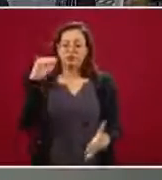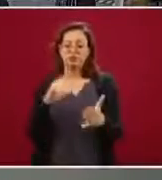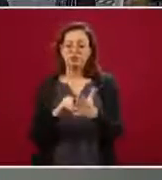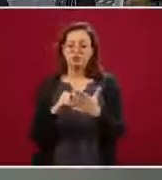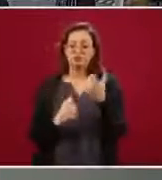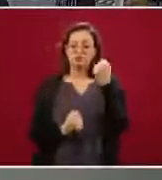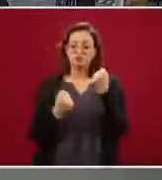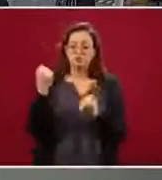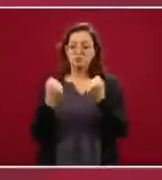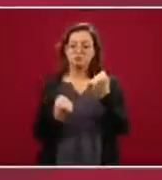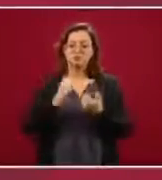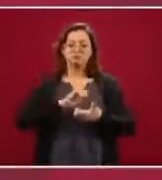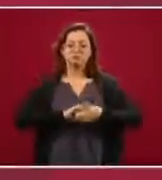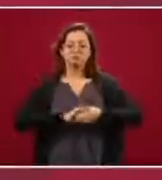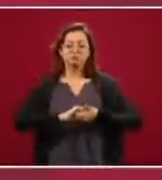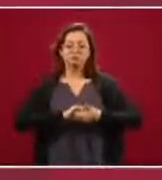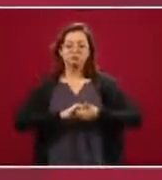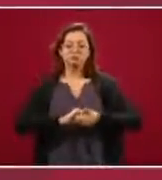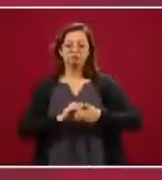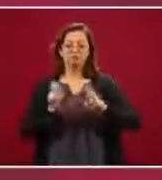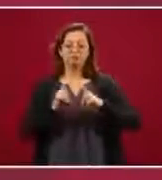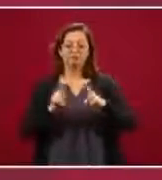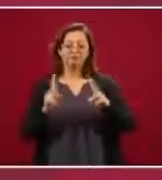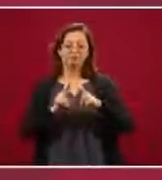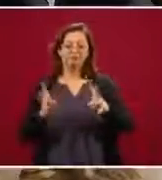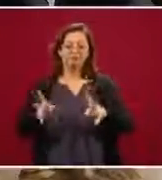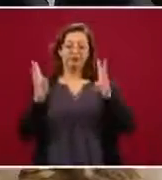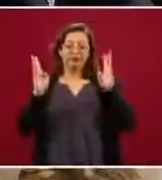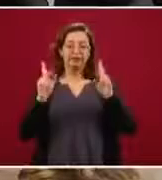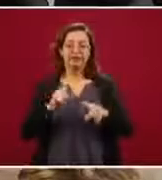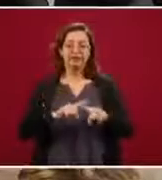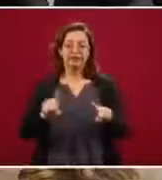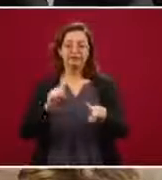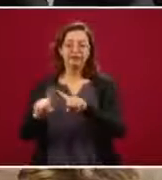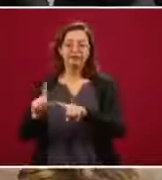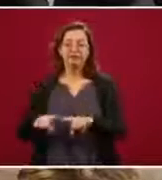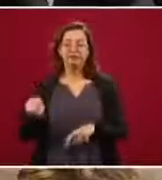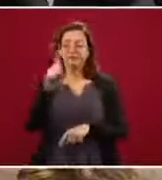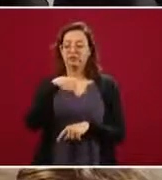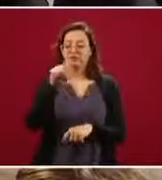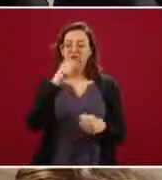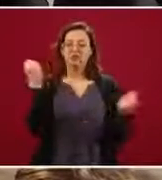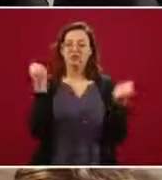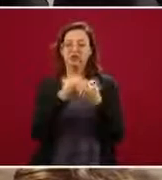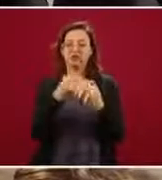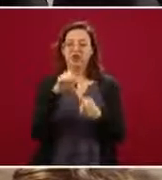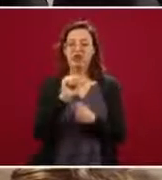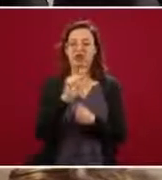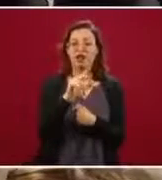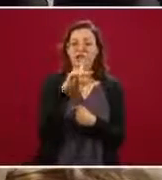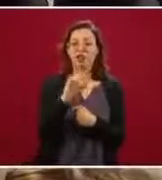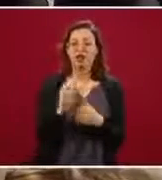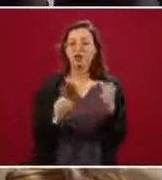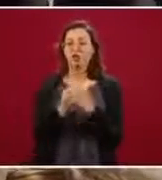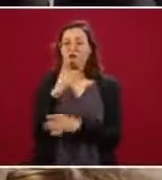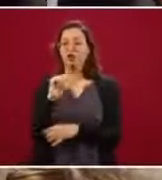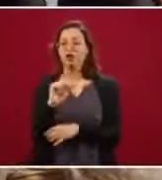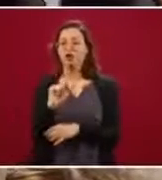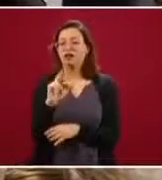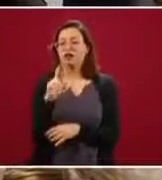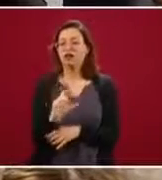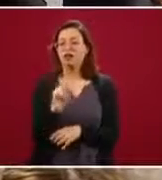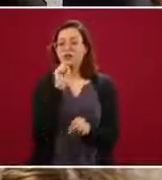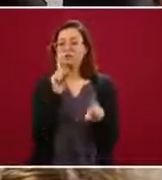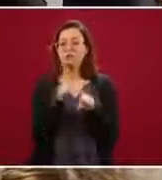colega periodista, 15.000 transportistas que van y vienen en la frontera Laredo-Nuevo Laredo y otros tantos en las otras distintas